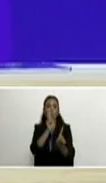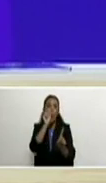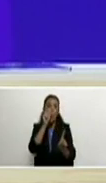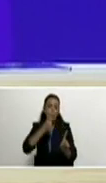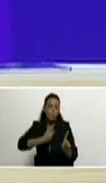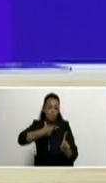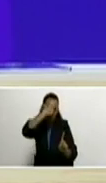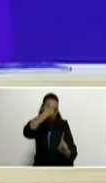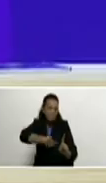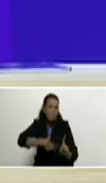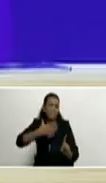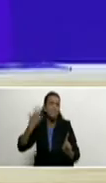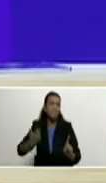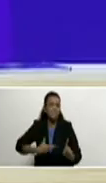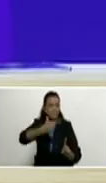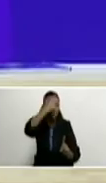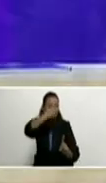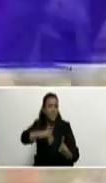gran hombre?